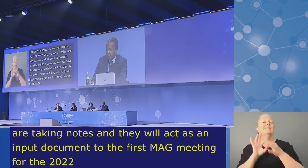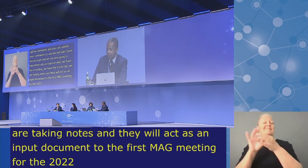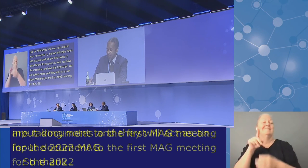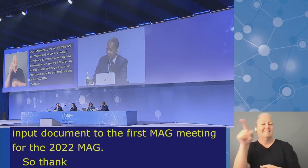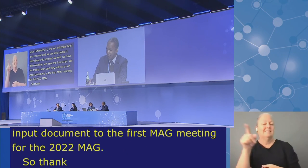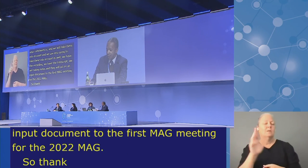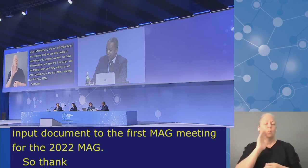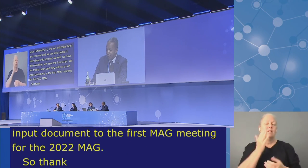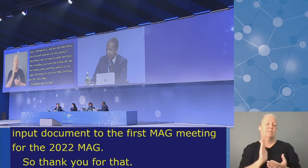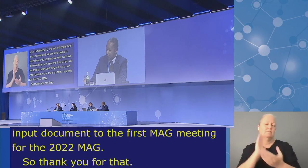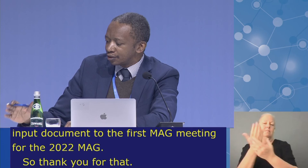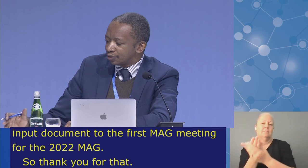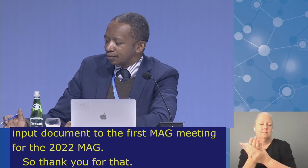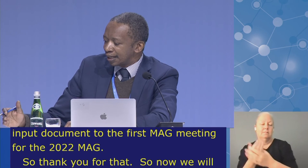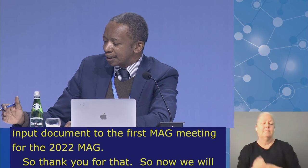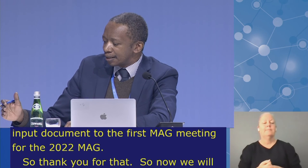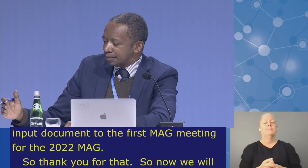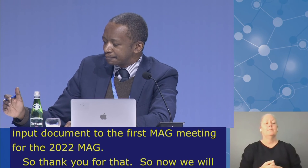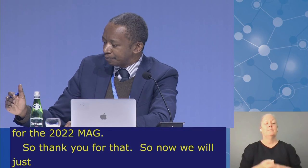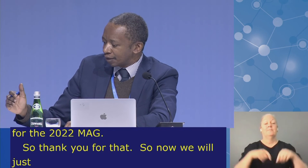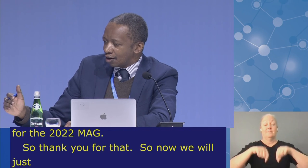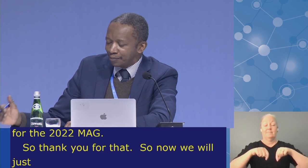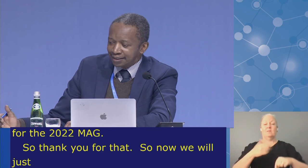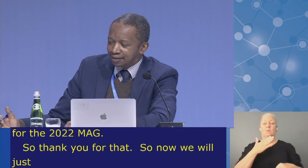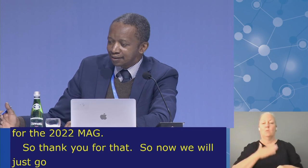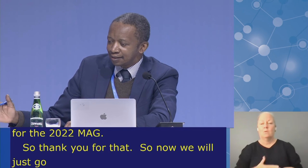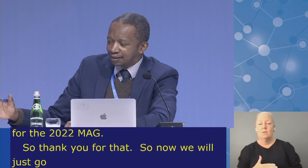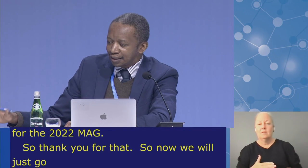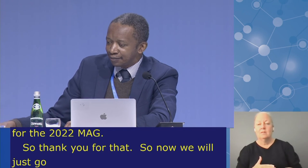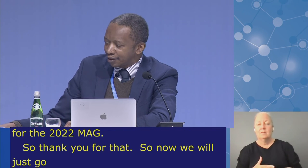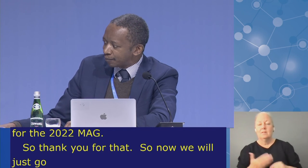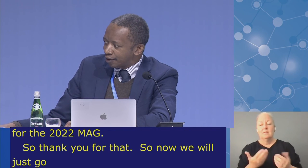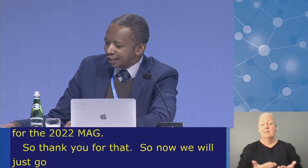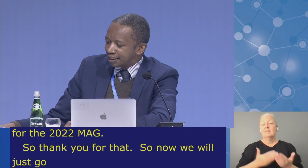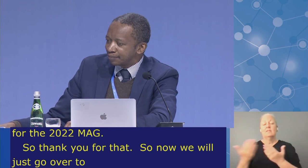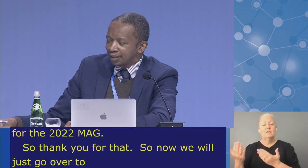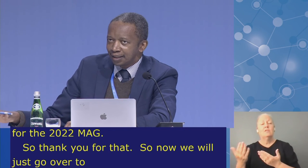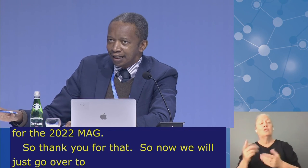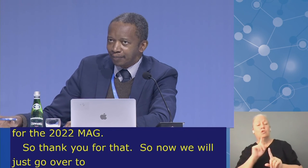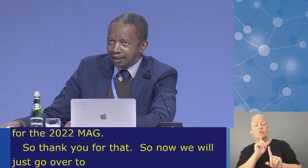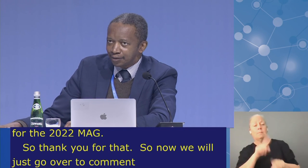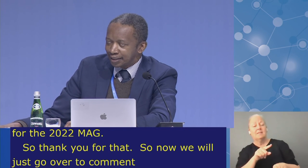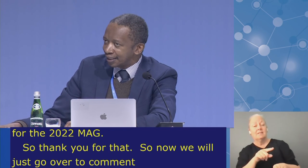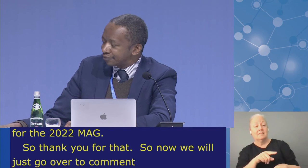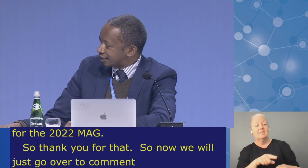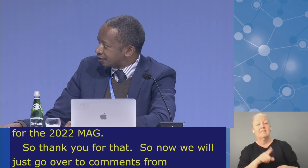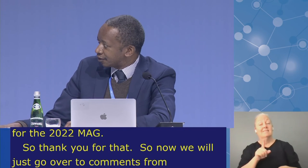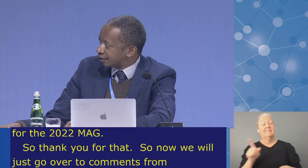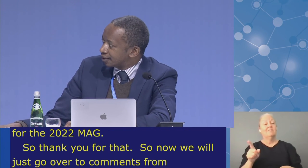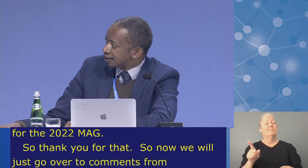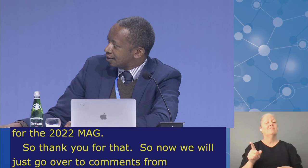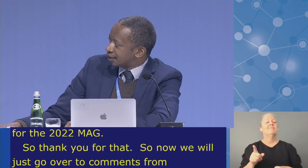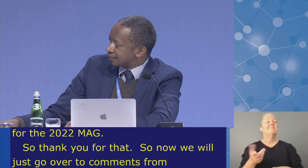sido presentados serán también después tomados en cuenta en los